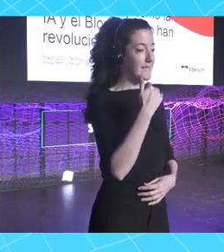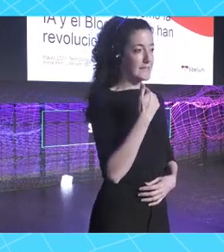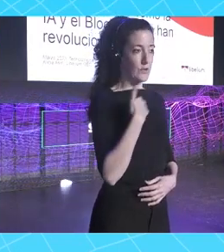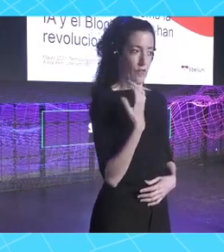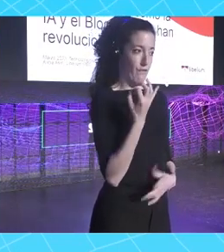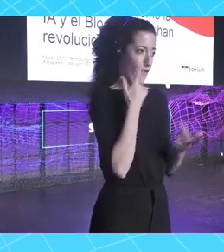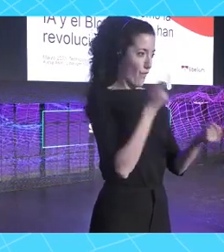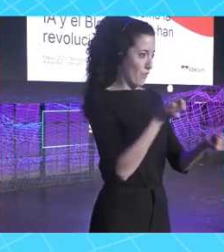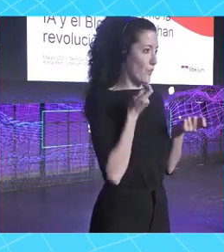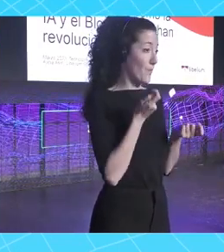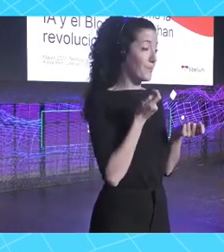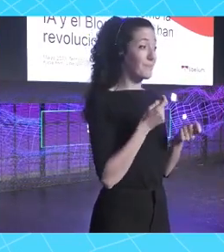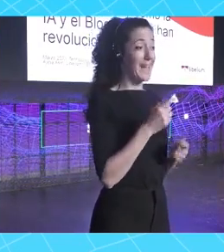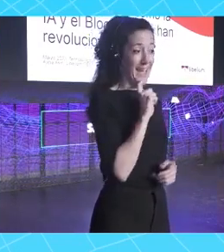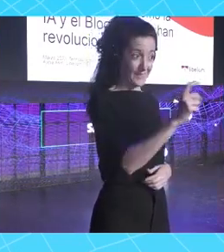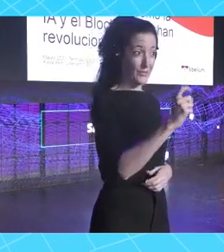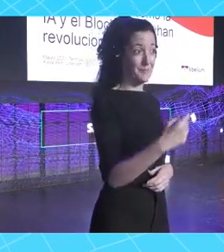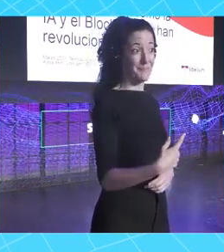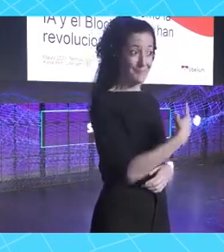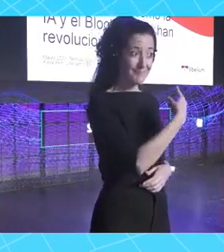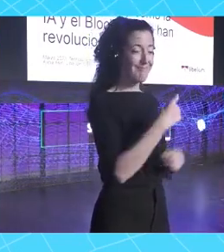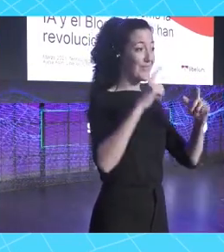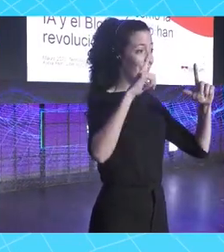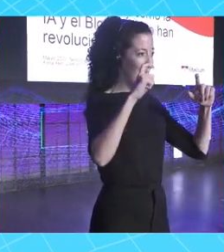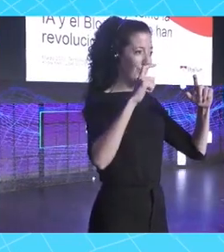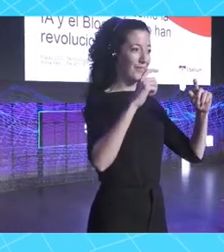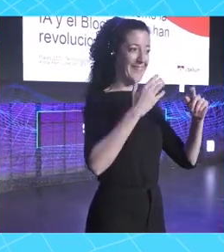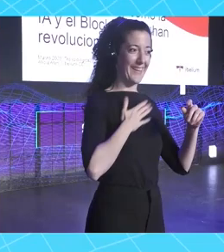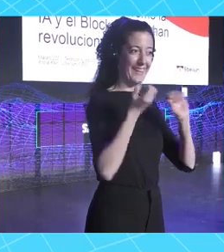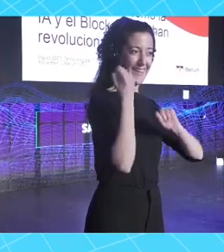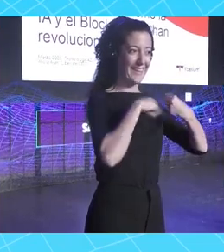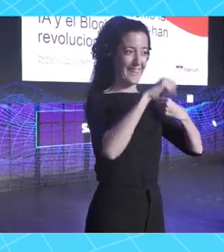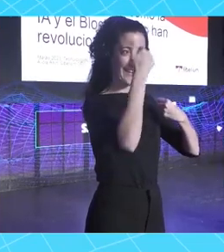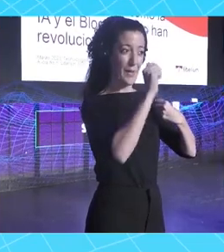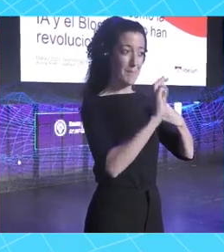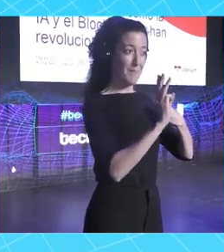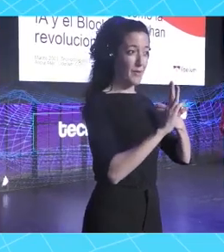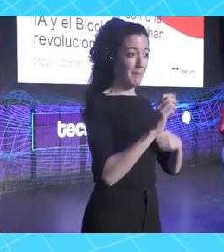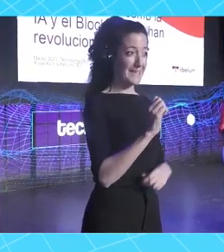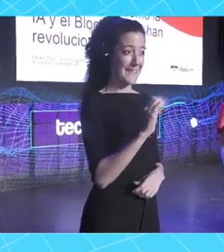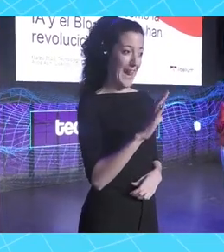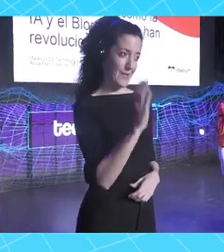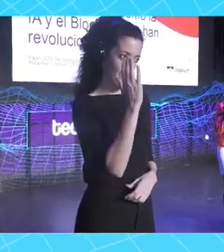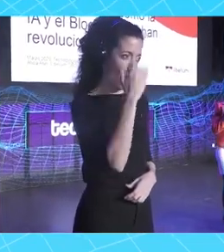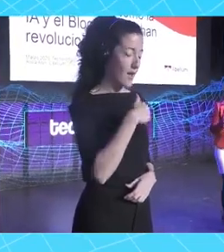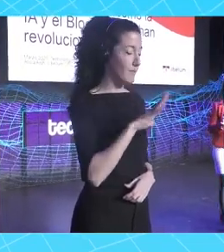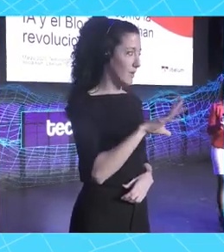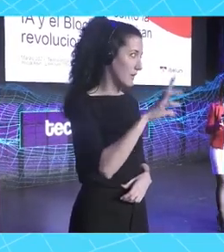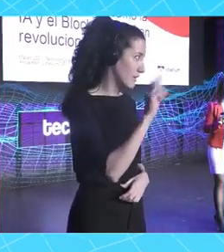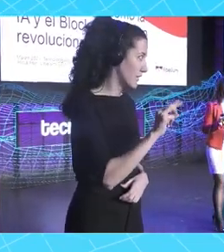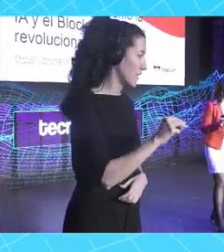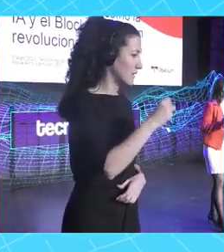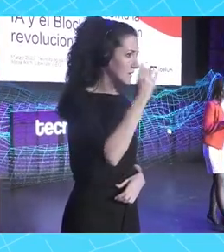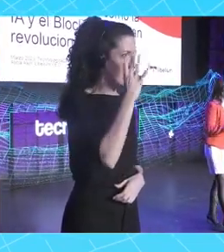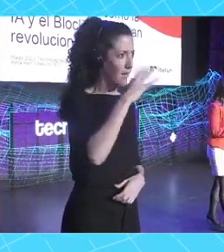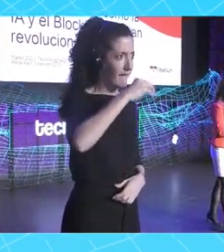llevo ninguna foto de Pedro Pascal ya lo siento vale pero Qué buena idea Andrea compton dónde has estado toda mi